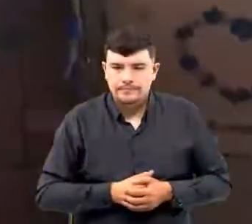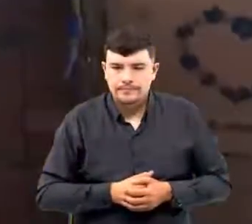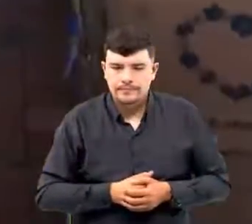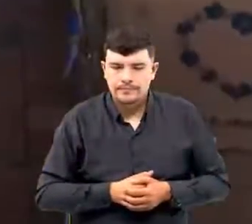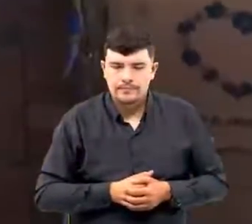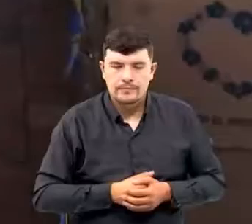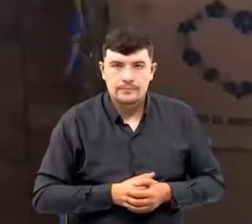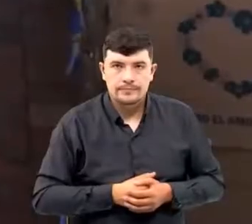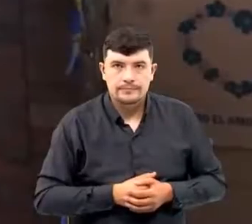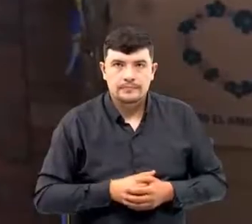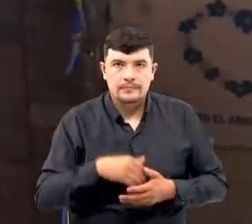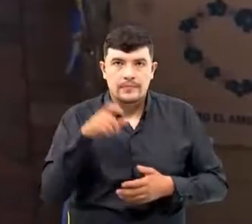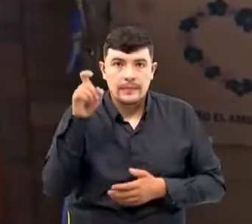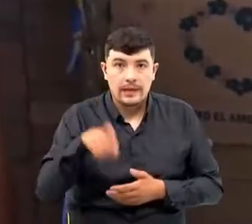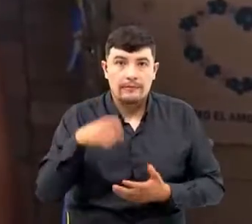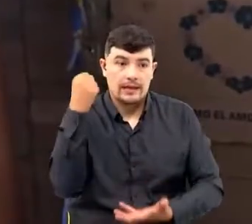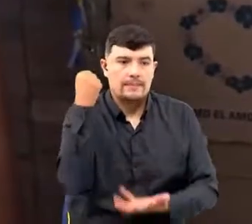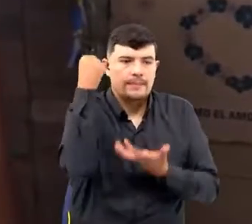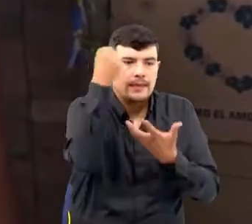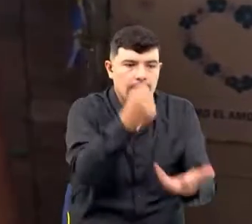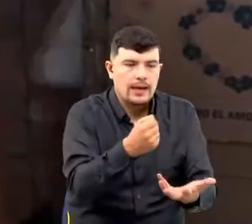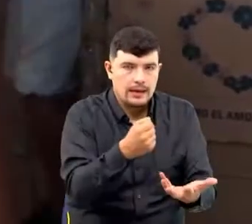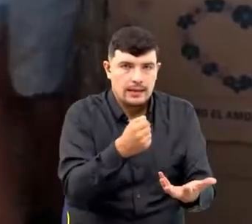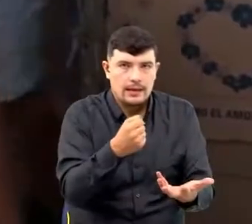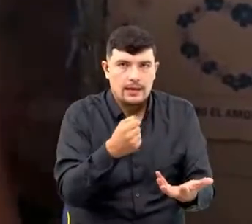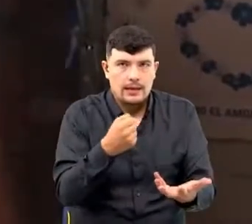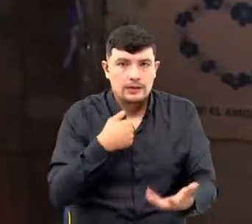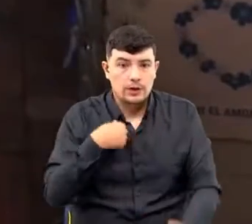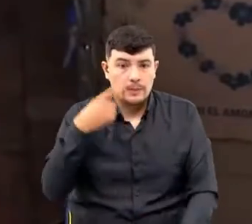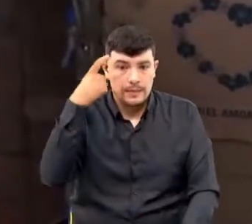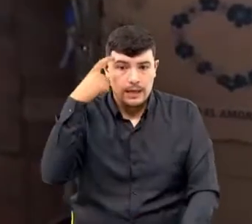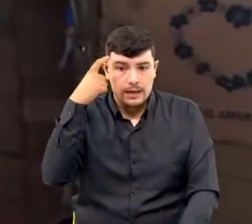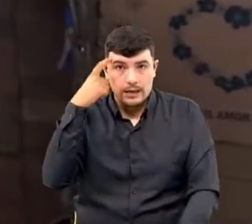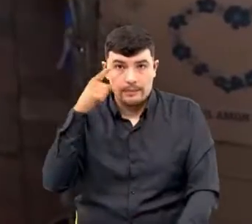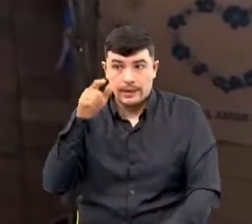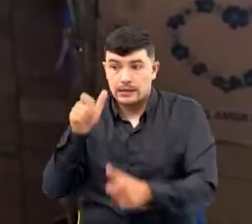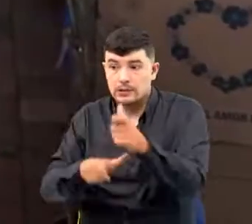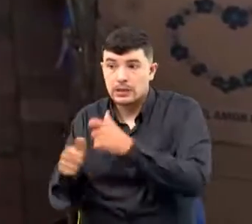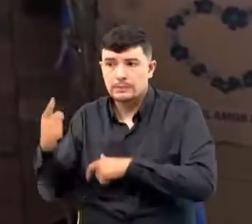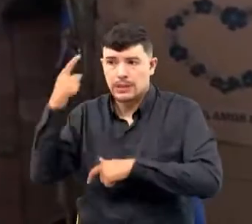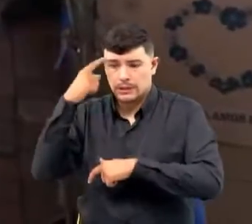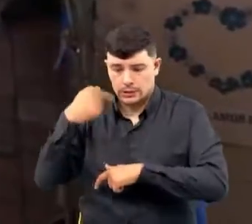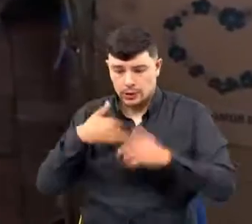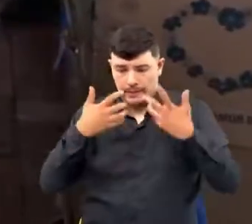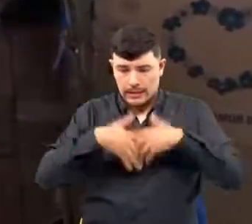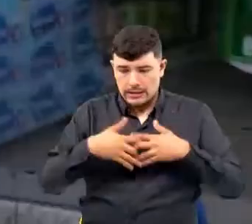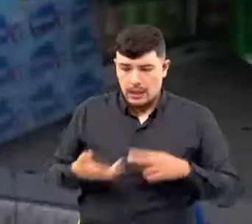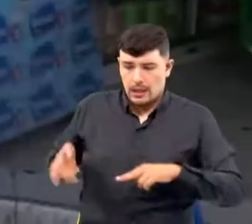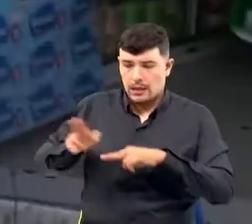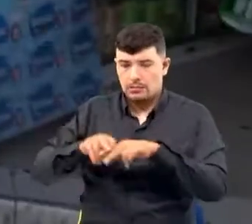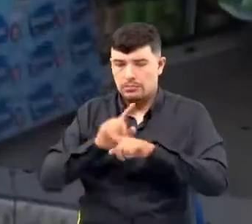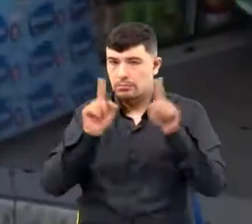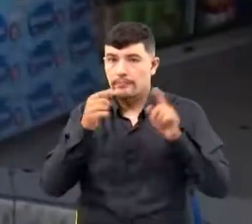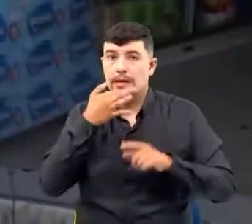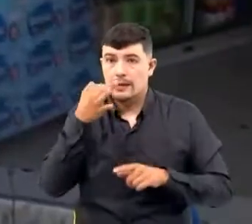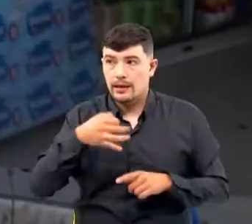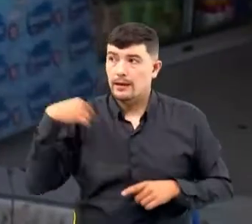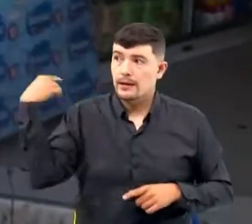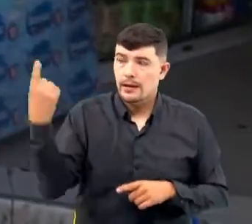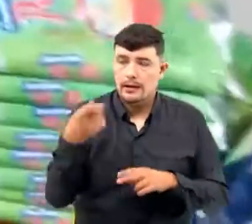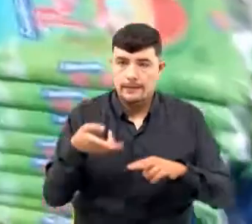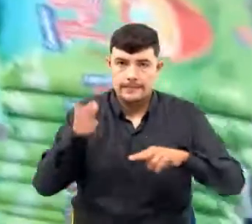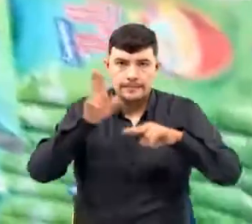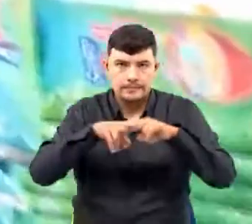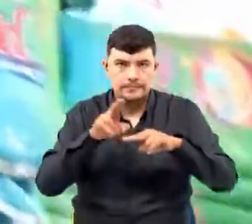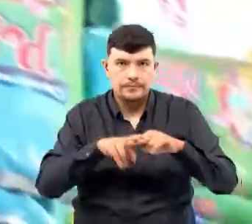La gente se queja mucho porque piensa que uno es el que sube los precios, pero en realidad, pues no, todo ha subido. Dentro del informe se conoció que